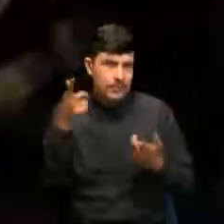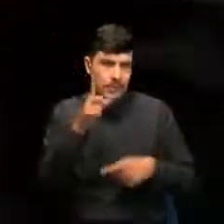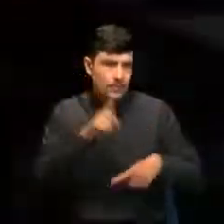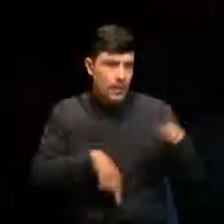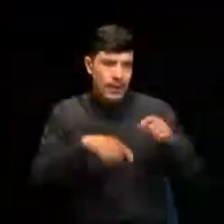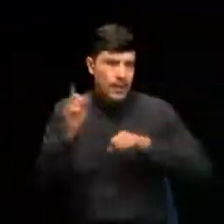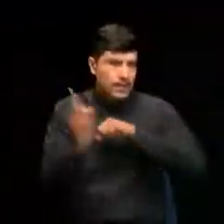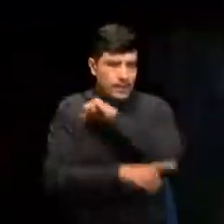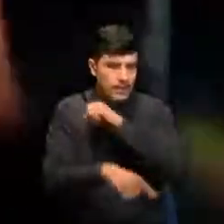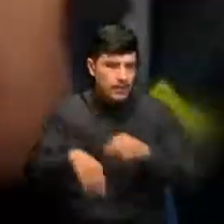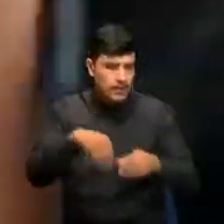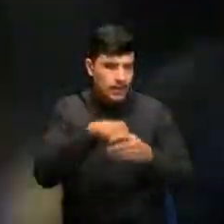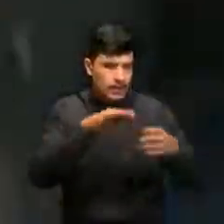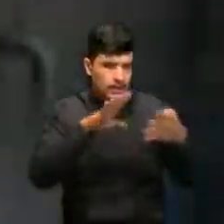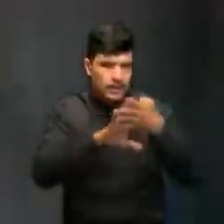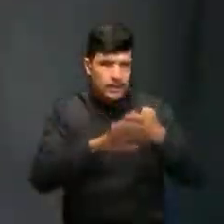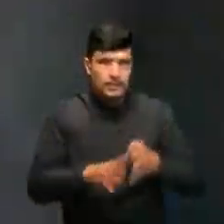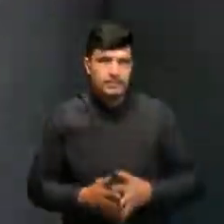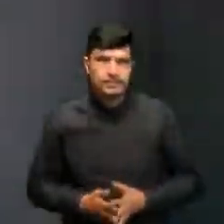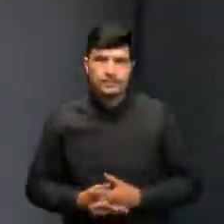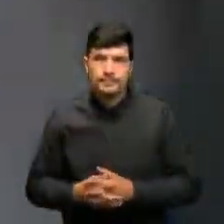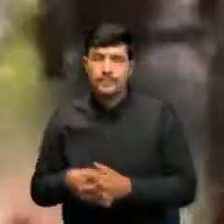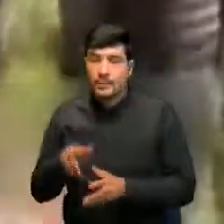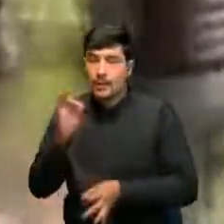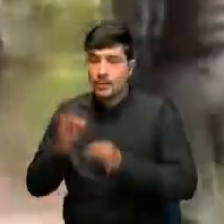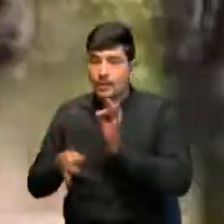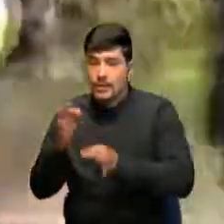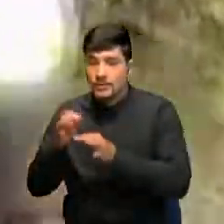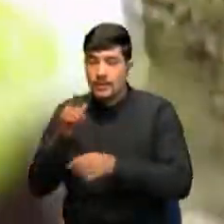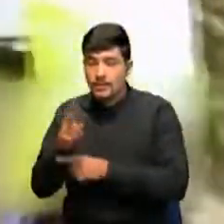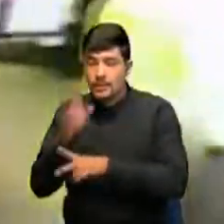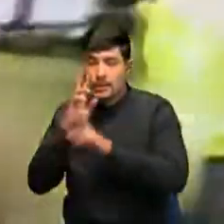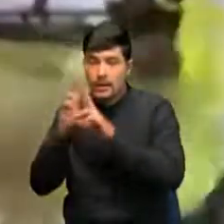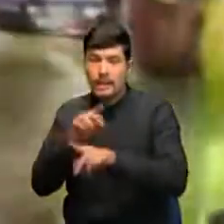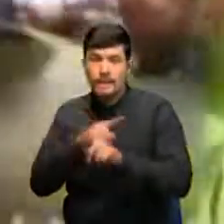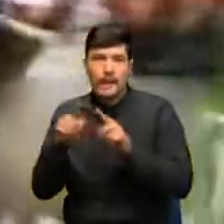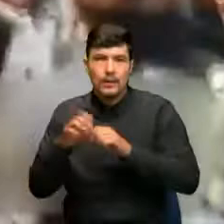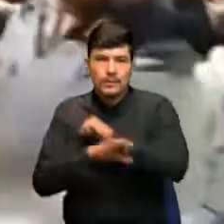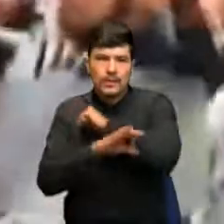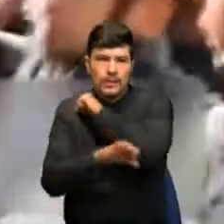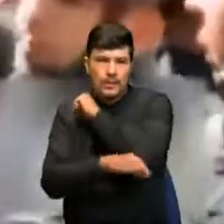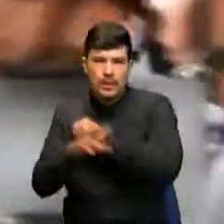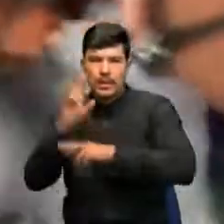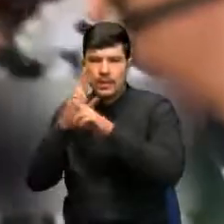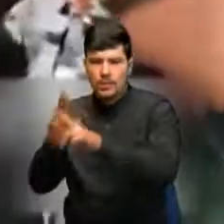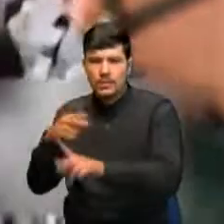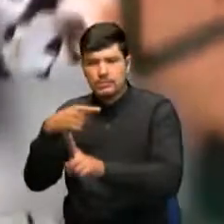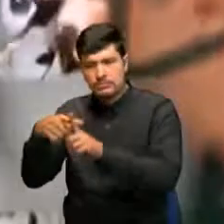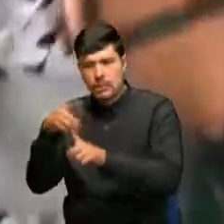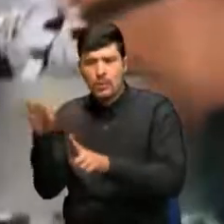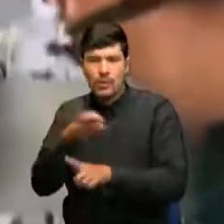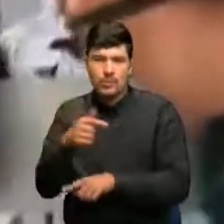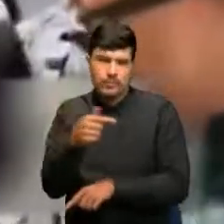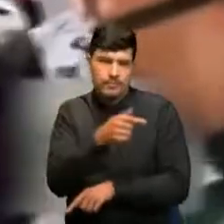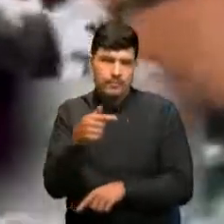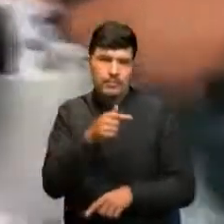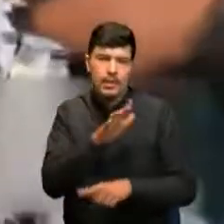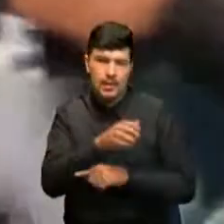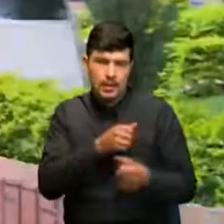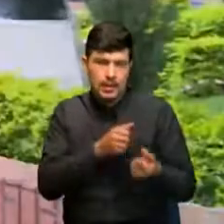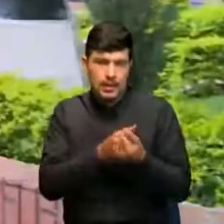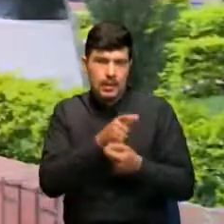esto lo determinará el juez, la psicóloga considera los siguientes elementos a favor y en contra de